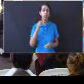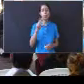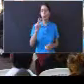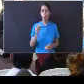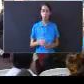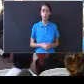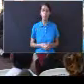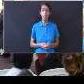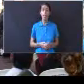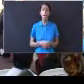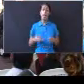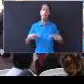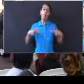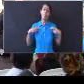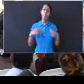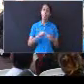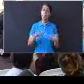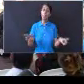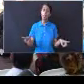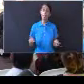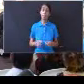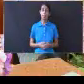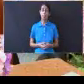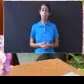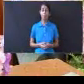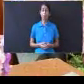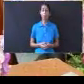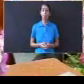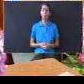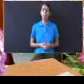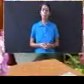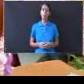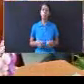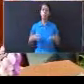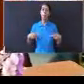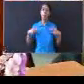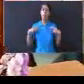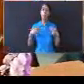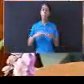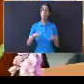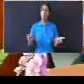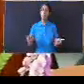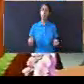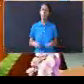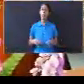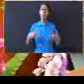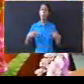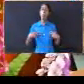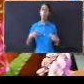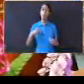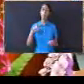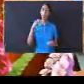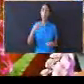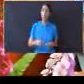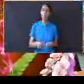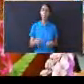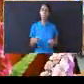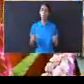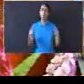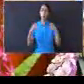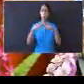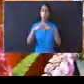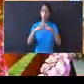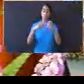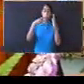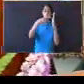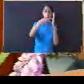la vida es diferente. La vida es diferente. Pero hay que estar conectado con el rey y saber que es un decreto